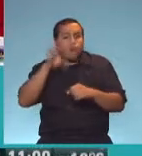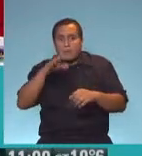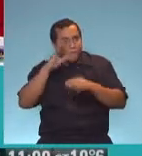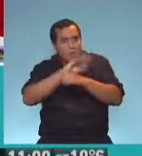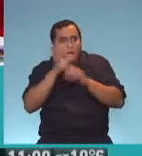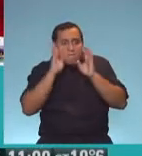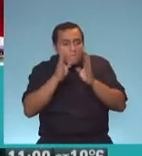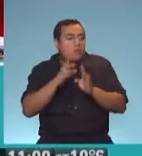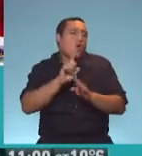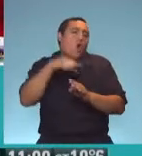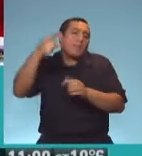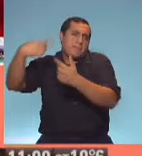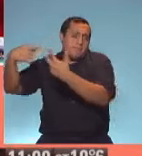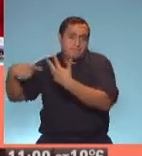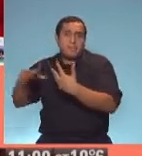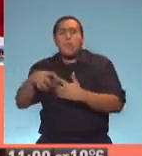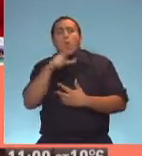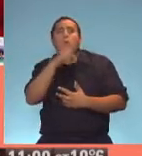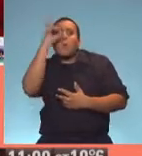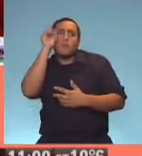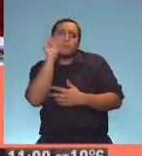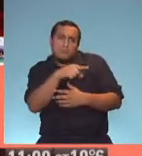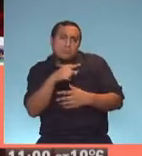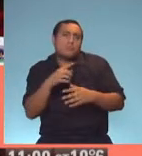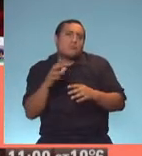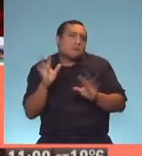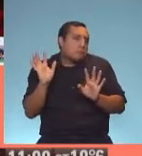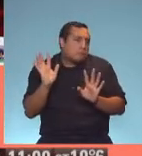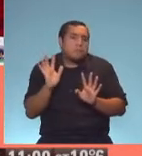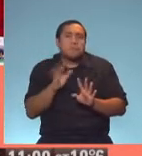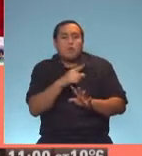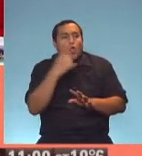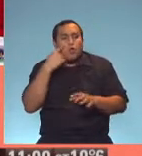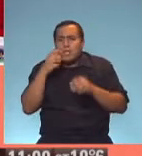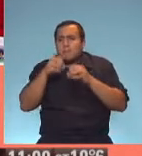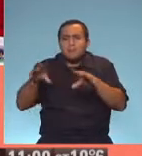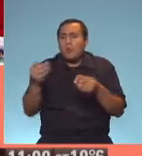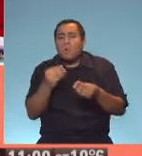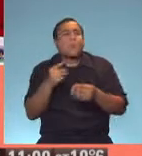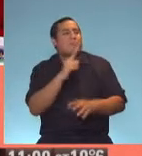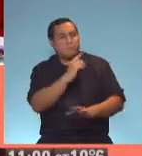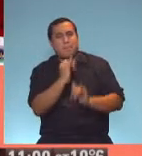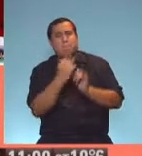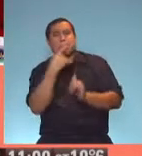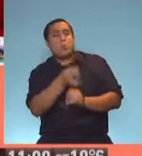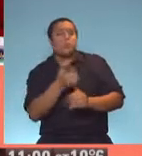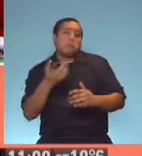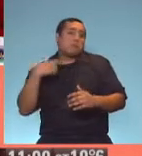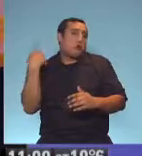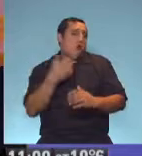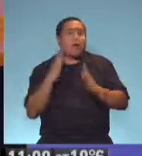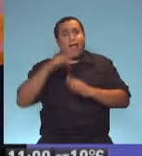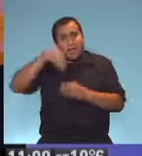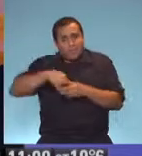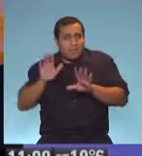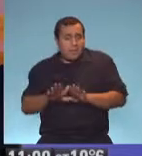siguen sucediendo? Sí. Y desde tu opinión y tu conocimiento epidemiológico, el aislamiento, porque me parece que es importante remarcar